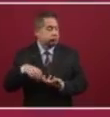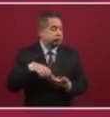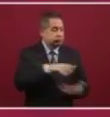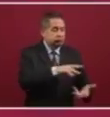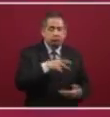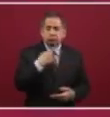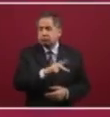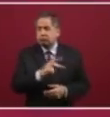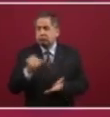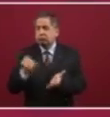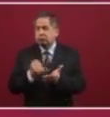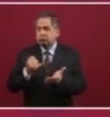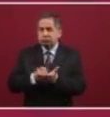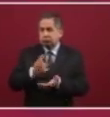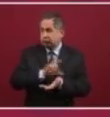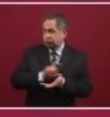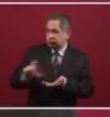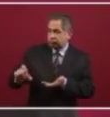impuestos